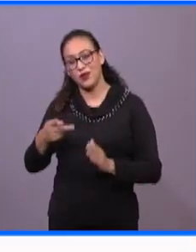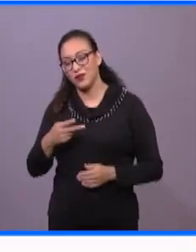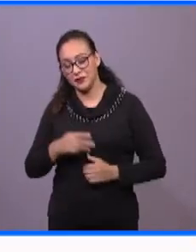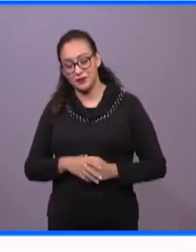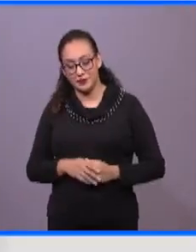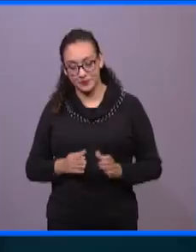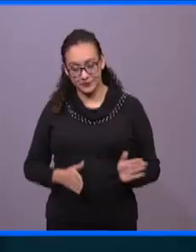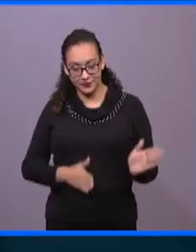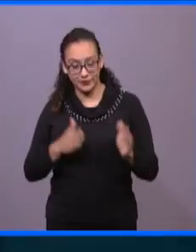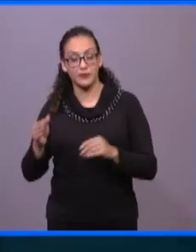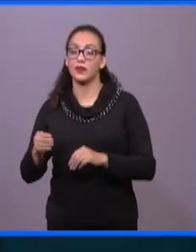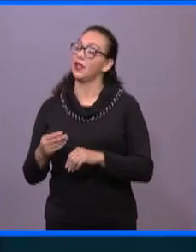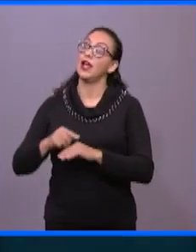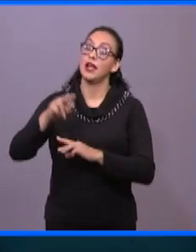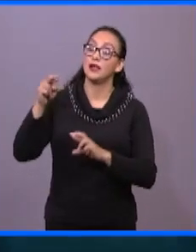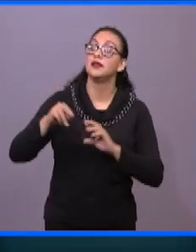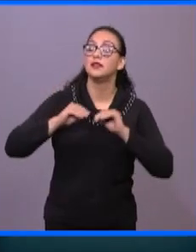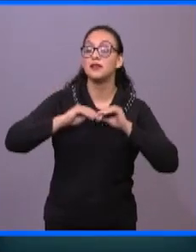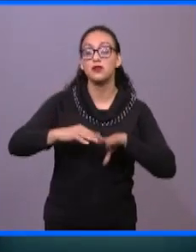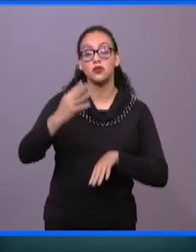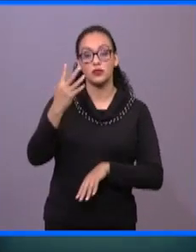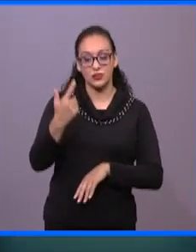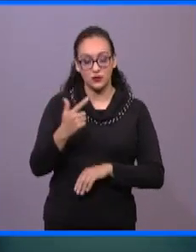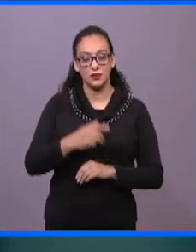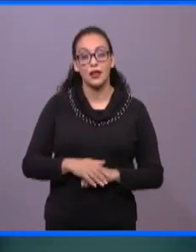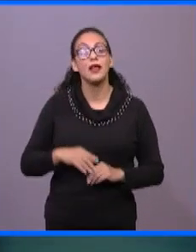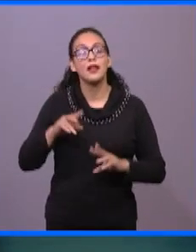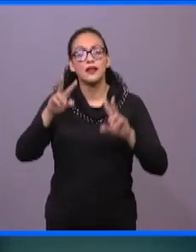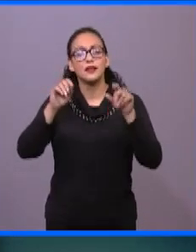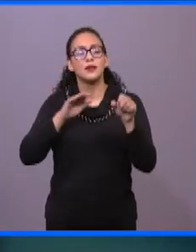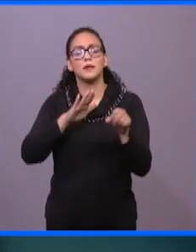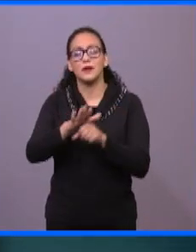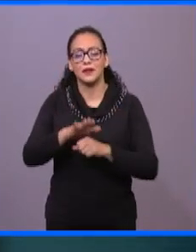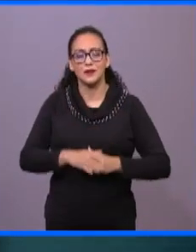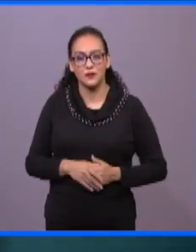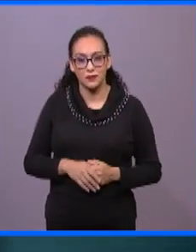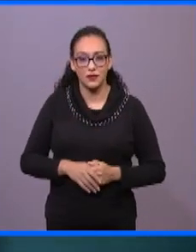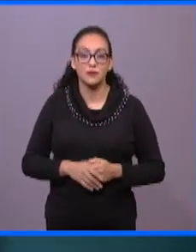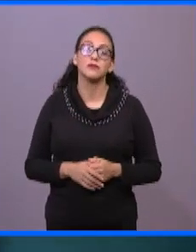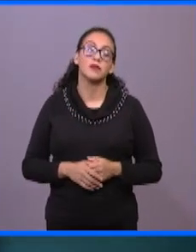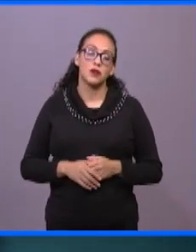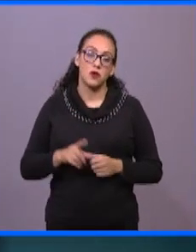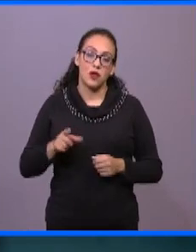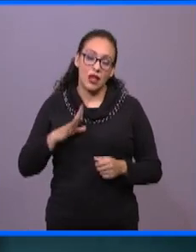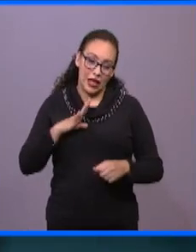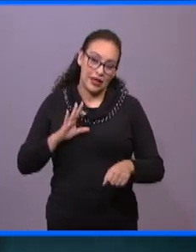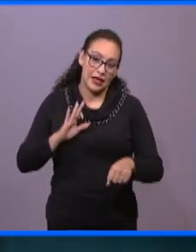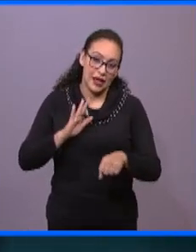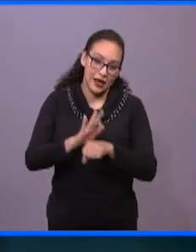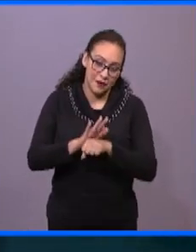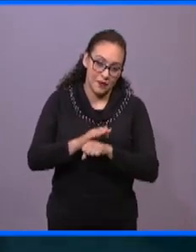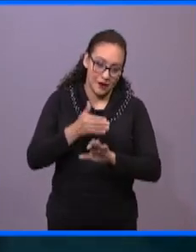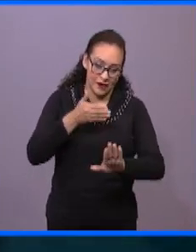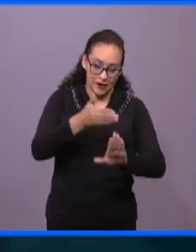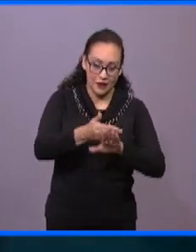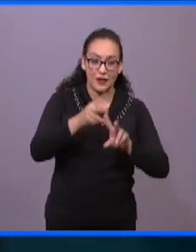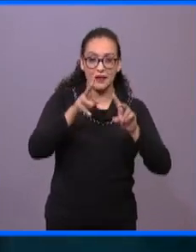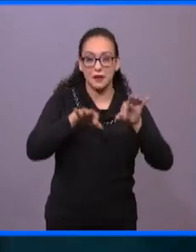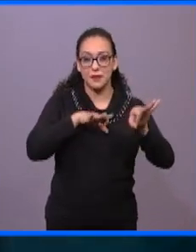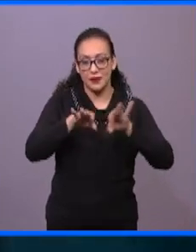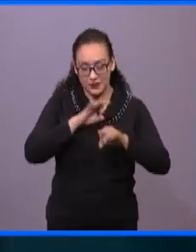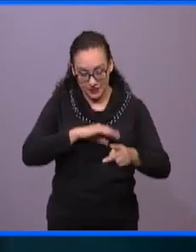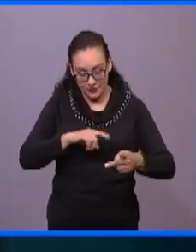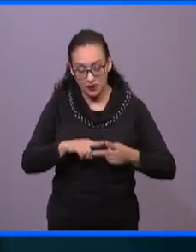plenos regionales se publicaron 7 jurisprudencias que abordan temas relacionados con suspensión de amparo directo en materia